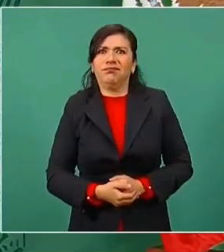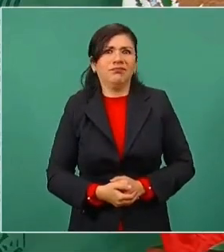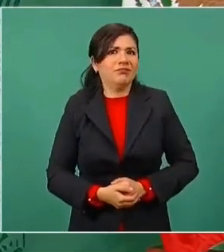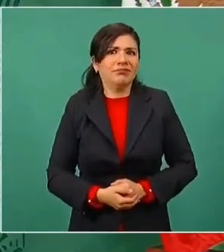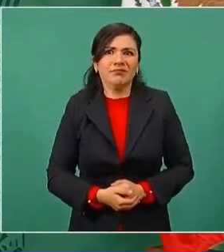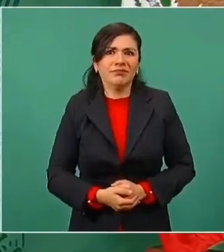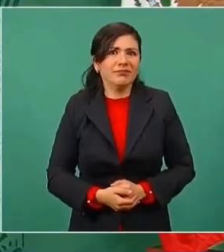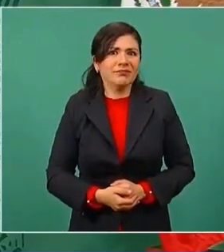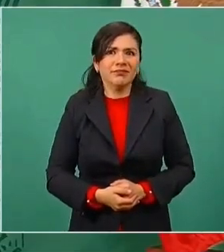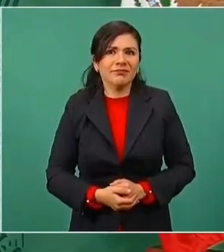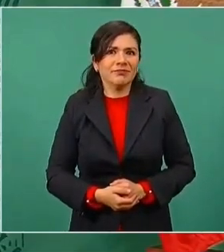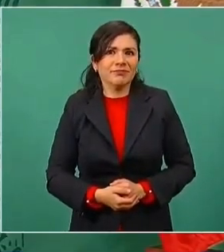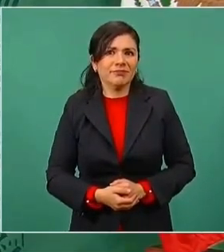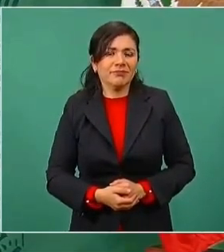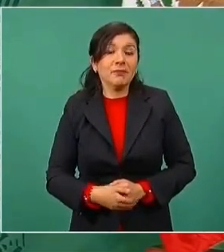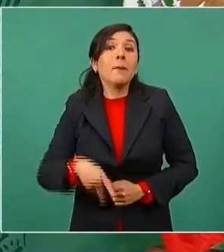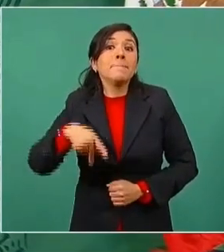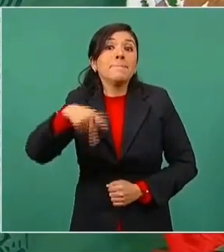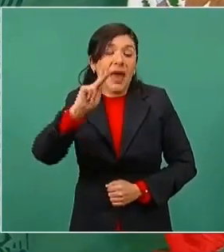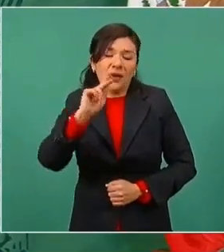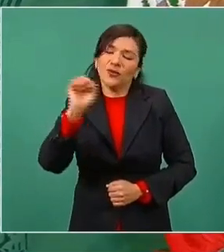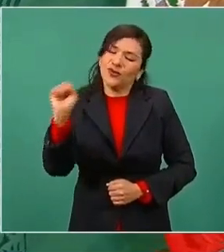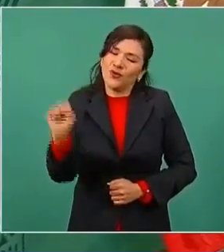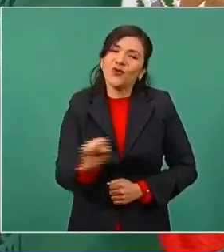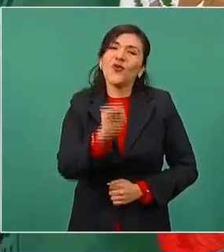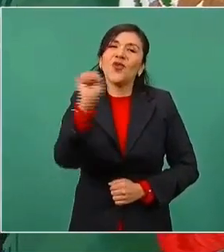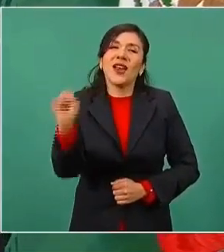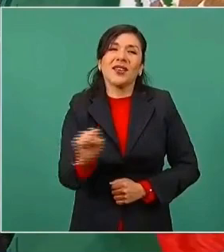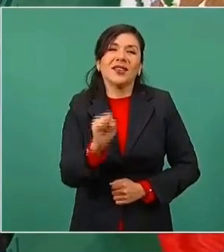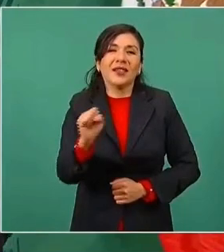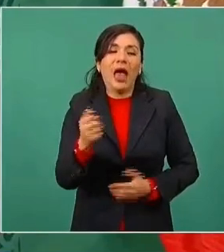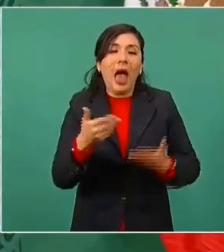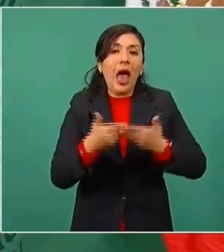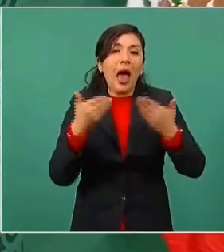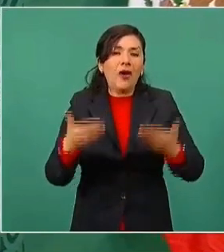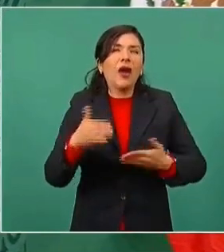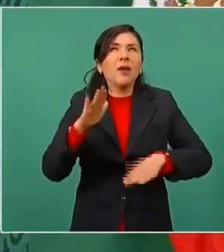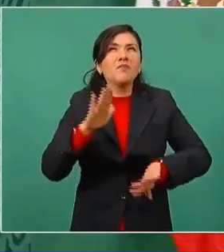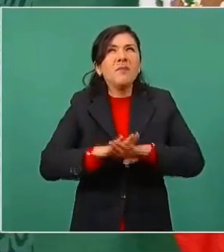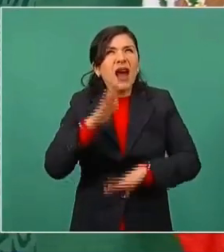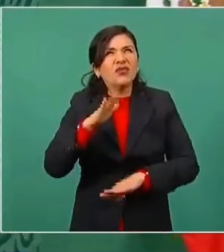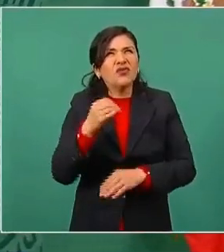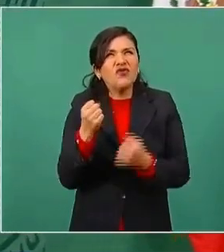es tan fuerte nuestra herencia cultural